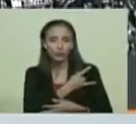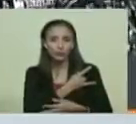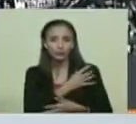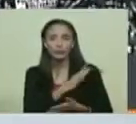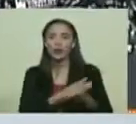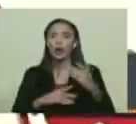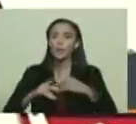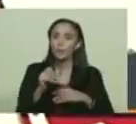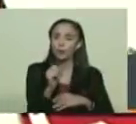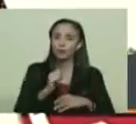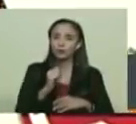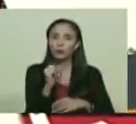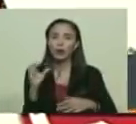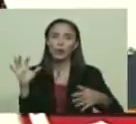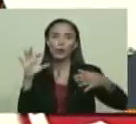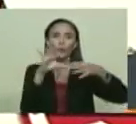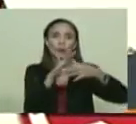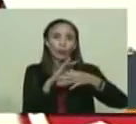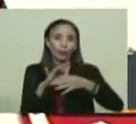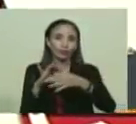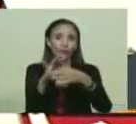y la policía.